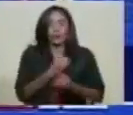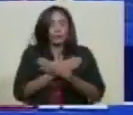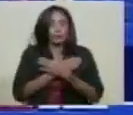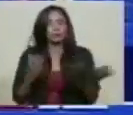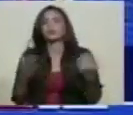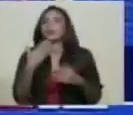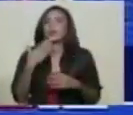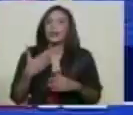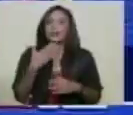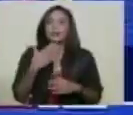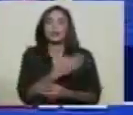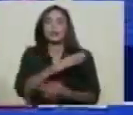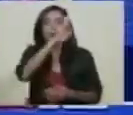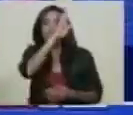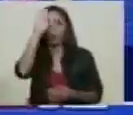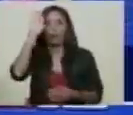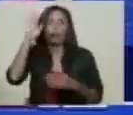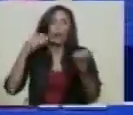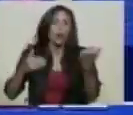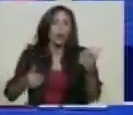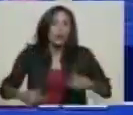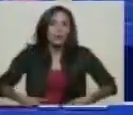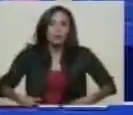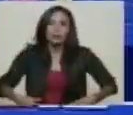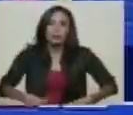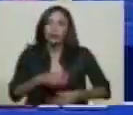Diosdado por el esfuerzo histórico,